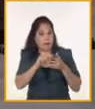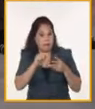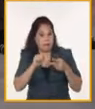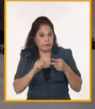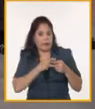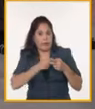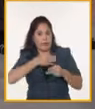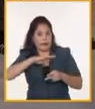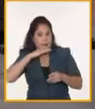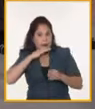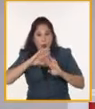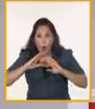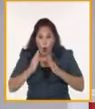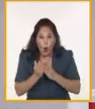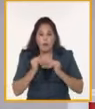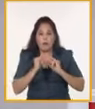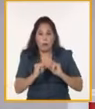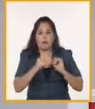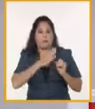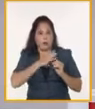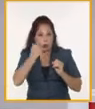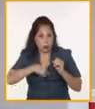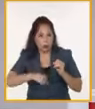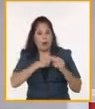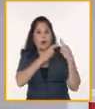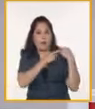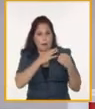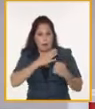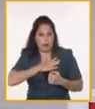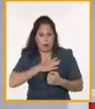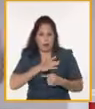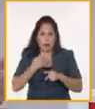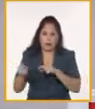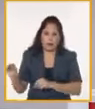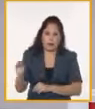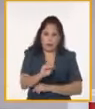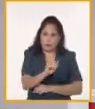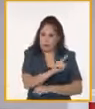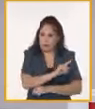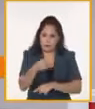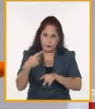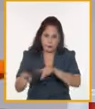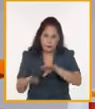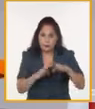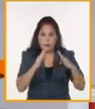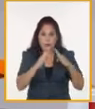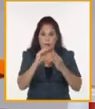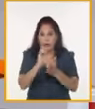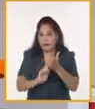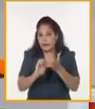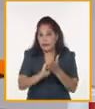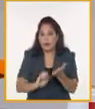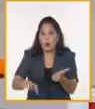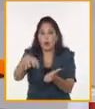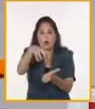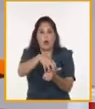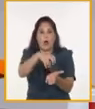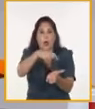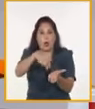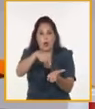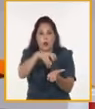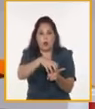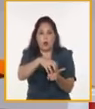eh Ahora en la en las normas que es relacionada con el arrendamiento de vivienda cuando el local donde se va a arrendar es